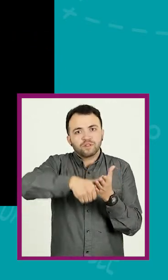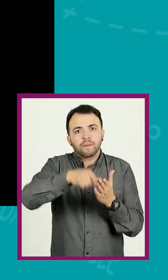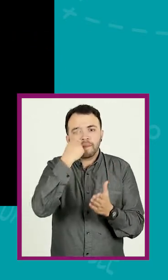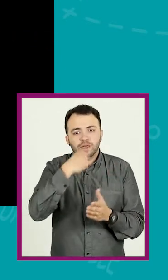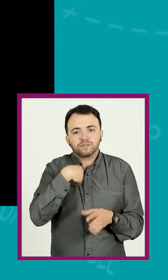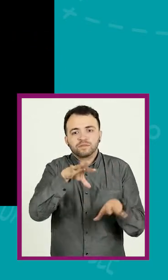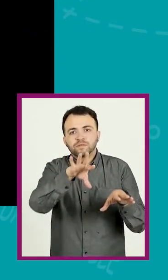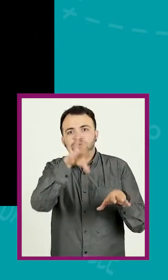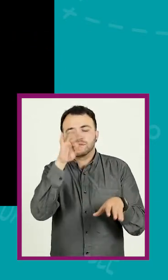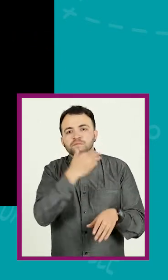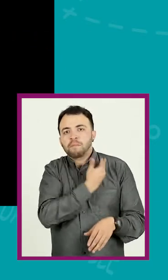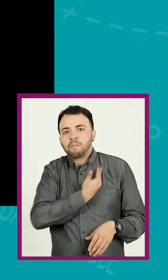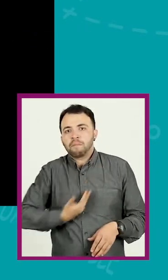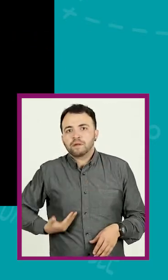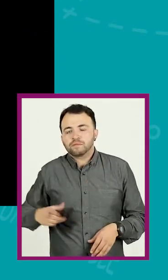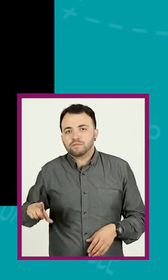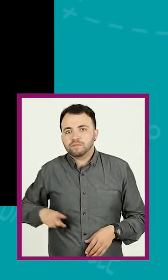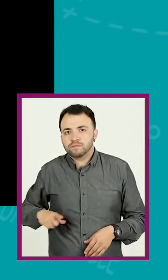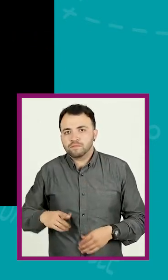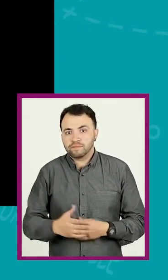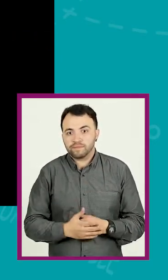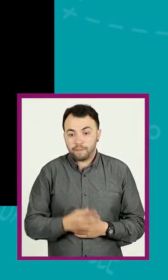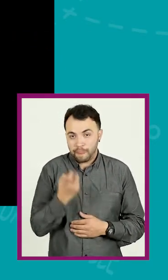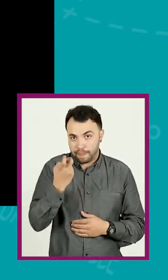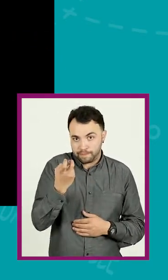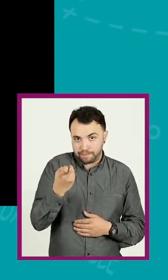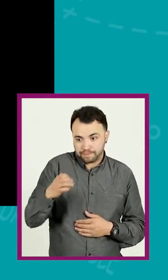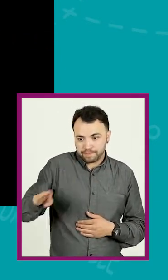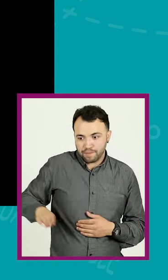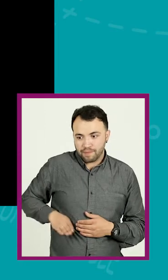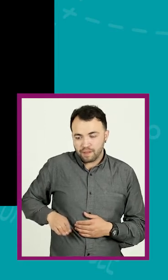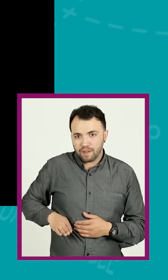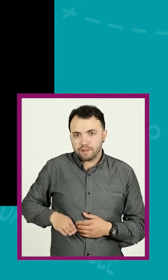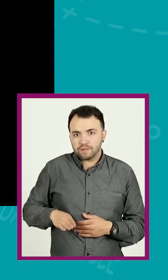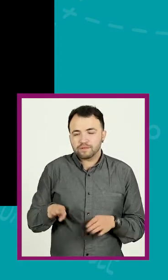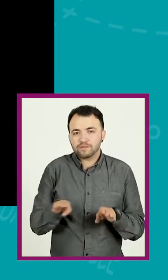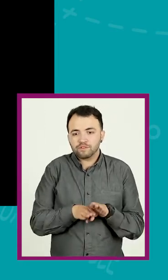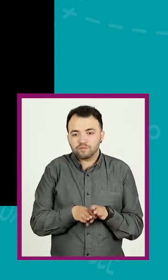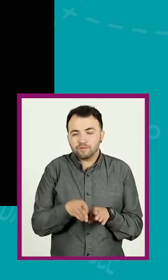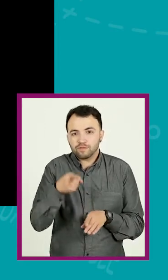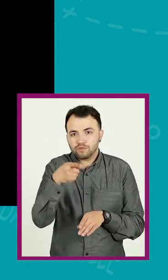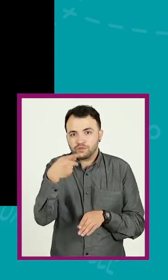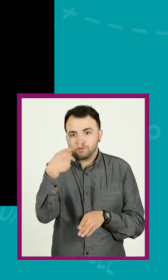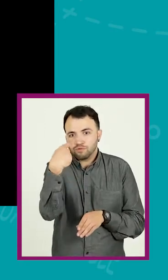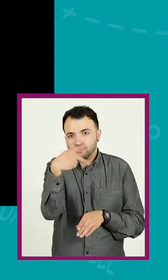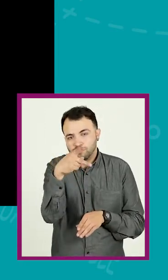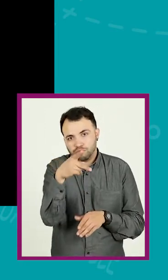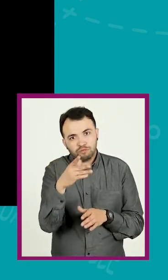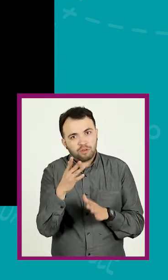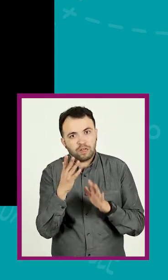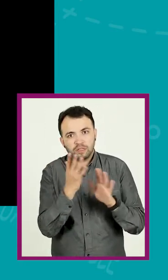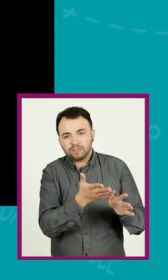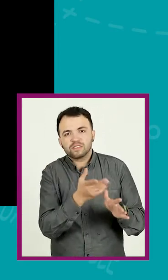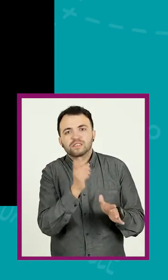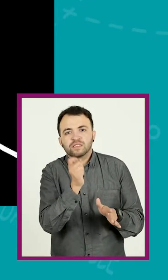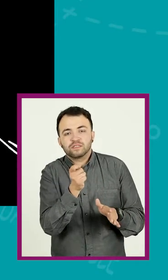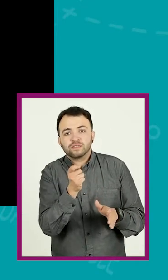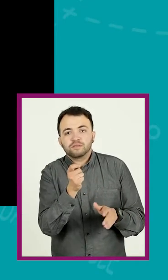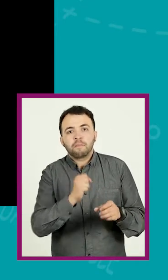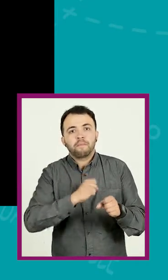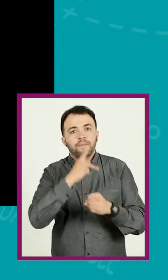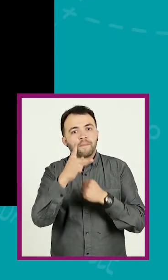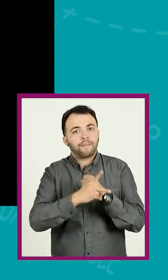para elegir el gobierno de su preferencia. Esa característica convierte a dicha nación en un país